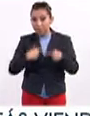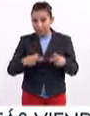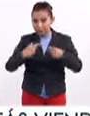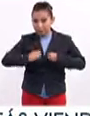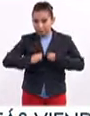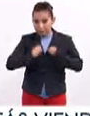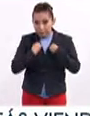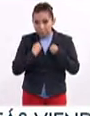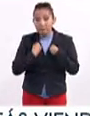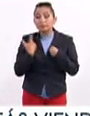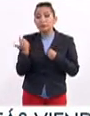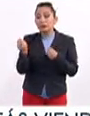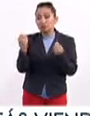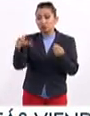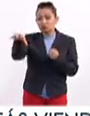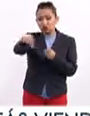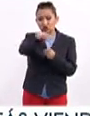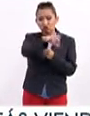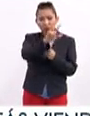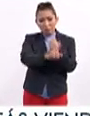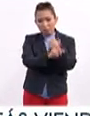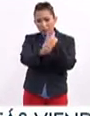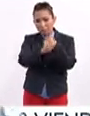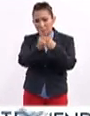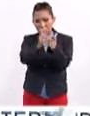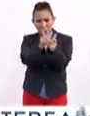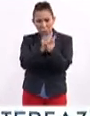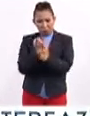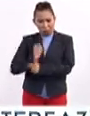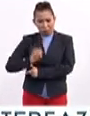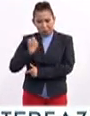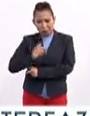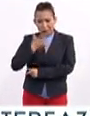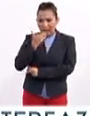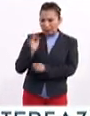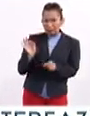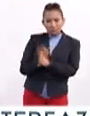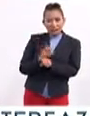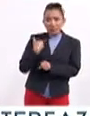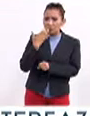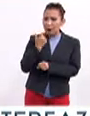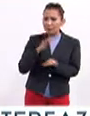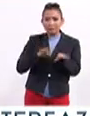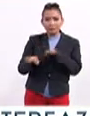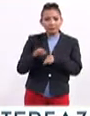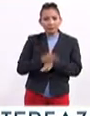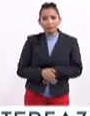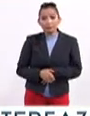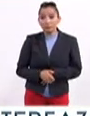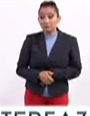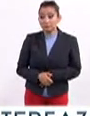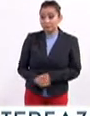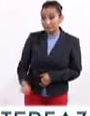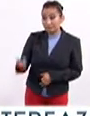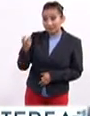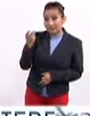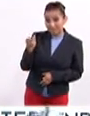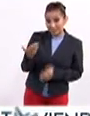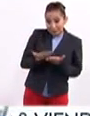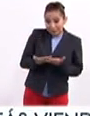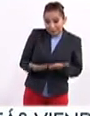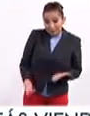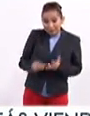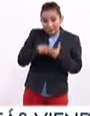personas. Cientos de colonias con problemas de delincuencia, inseguridad y falta de empleo. El hecho de que